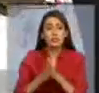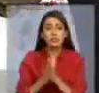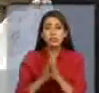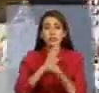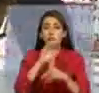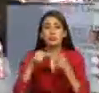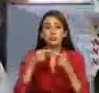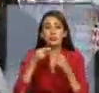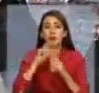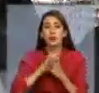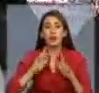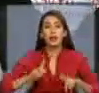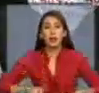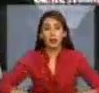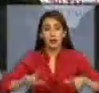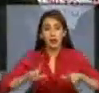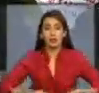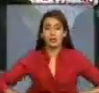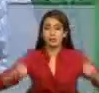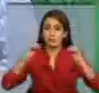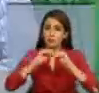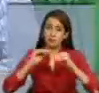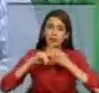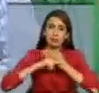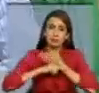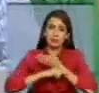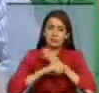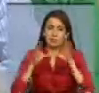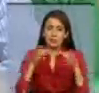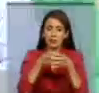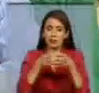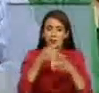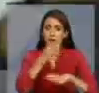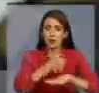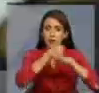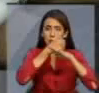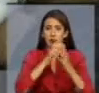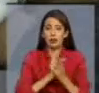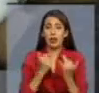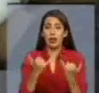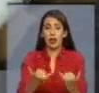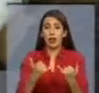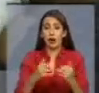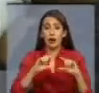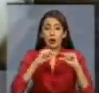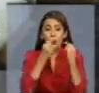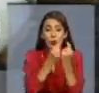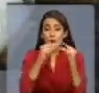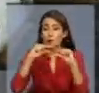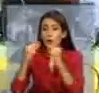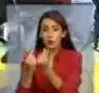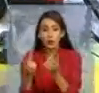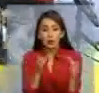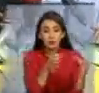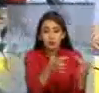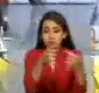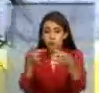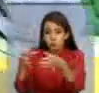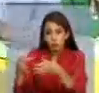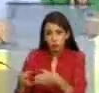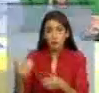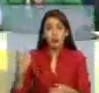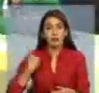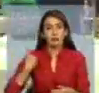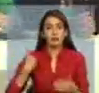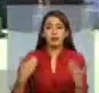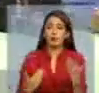a Lenín Moreno ahonda más la división en el bloque legislativo de Alianza País. Ahora los subbloques, como se los ha denominado, tienen un nuevo punto